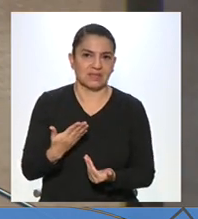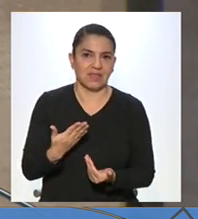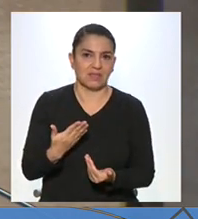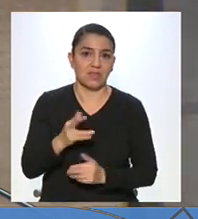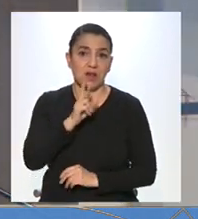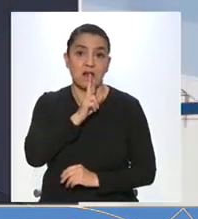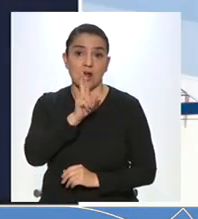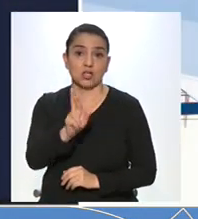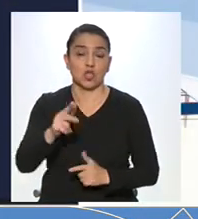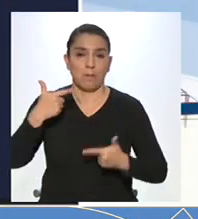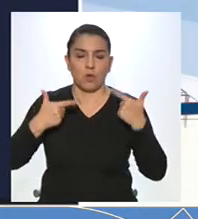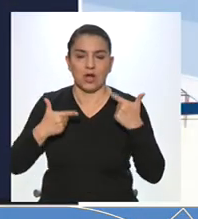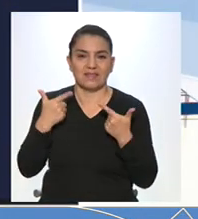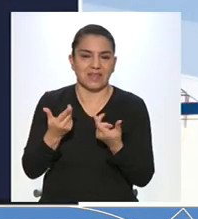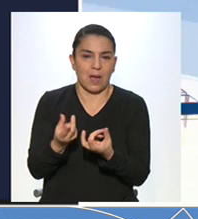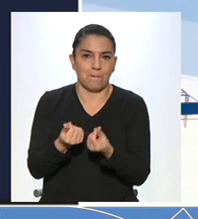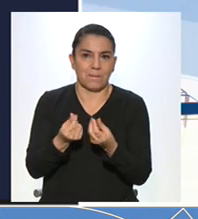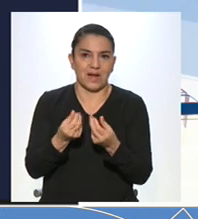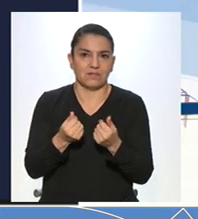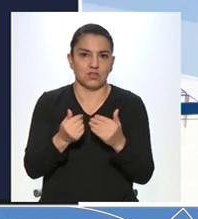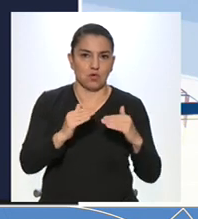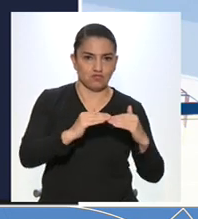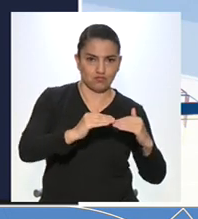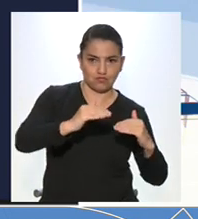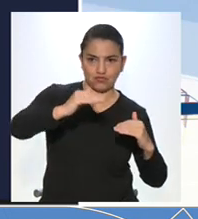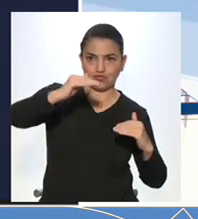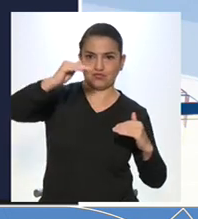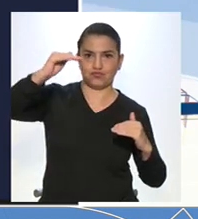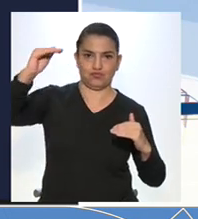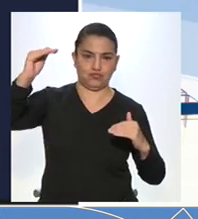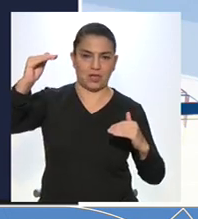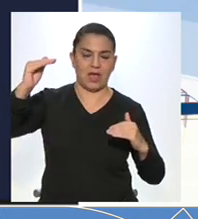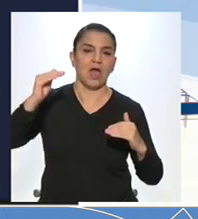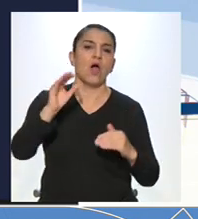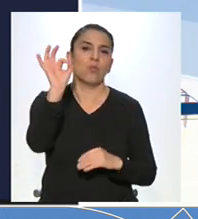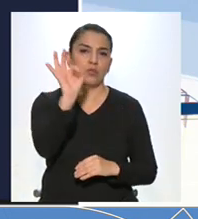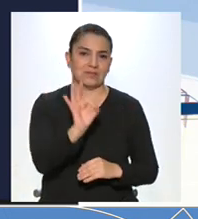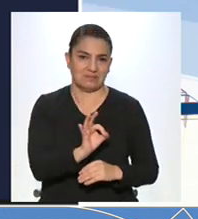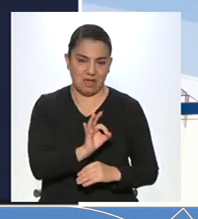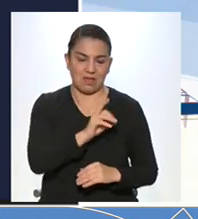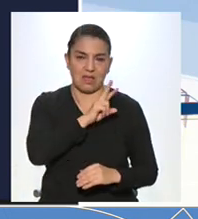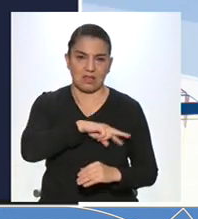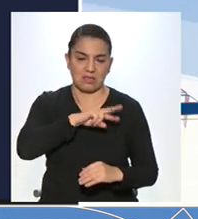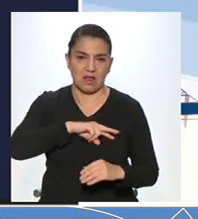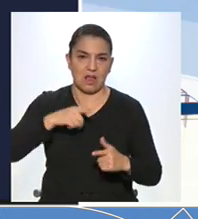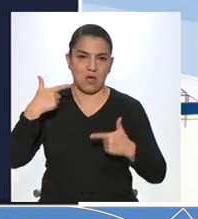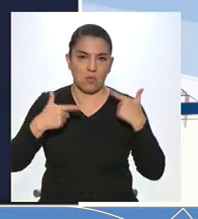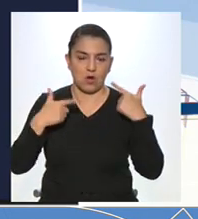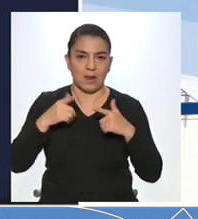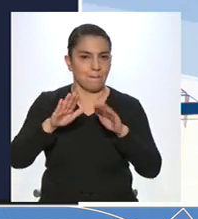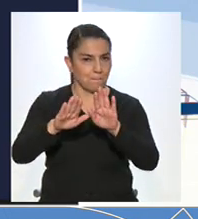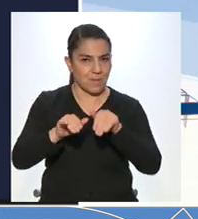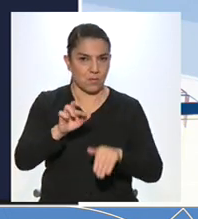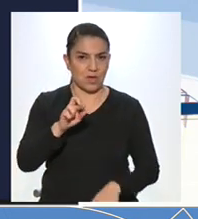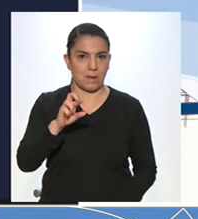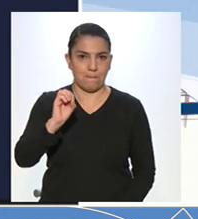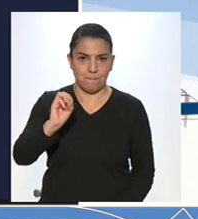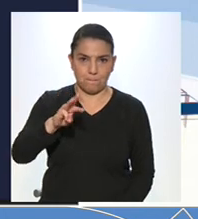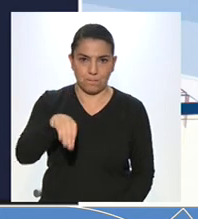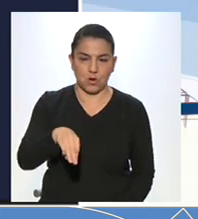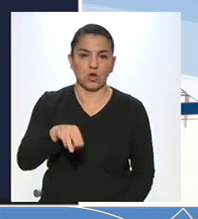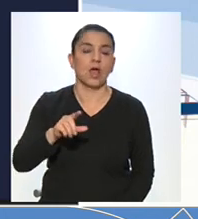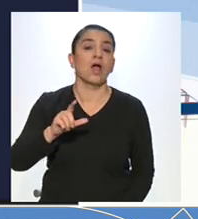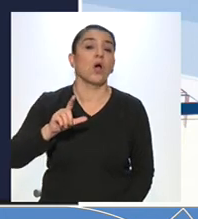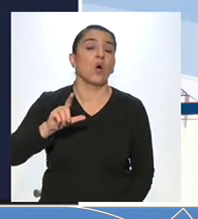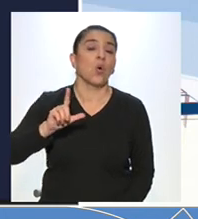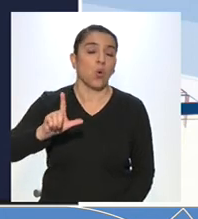de la política monetaria sobrepasaría los límites del corredor para la tasa de política. Al igual que en el IPOM de junio, uno de los riesgos identificados es que